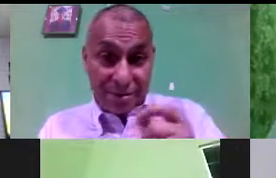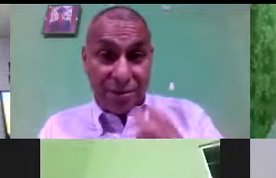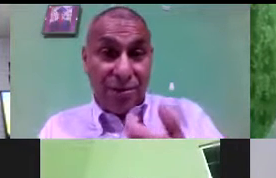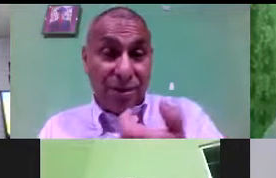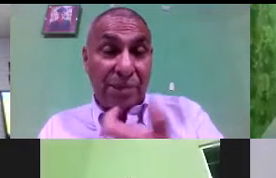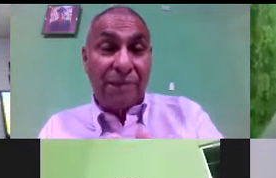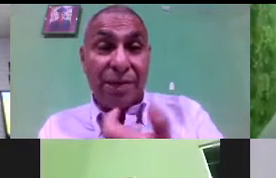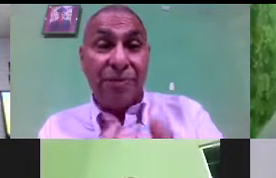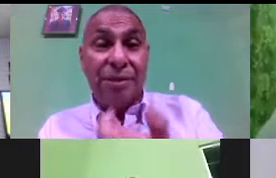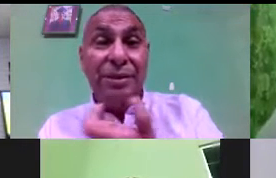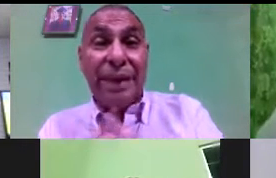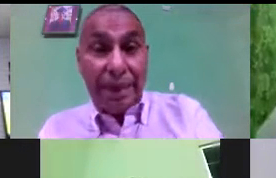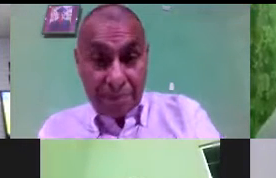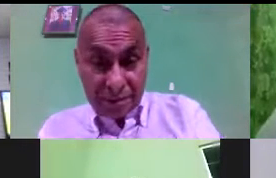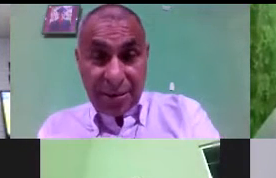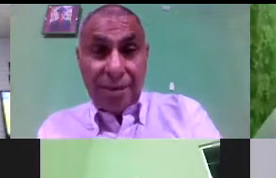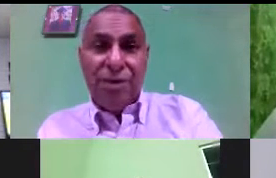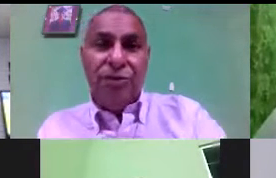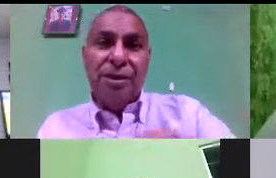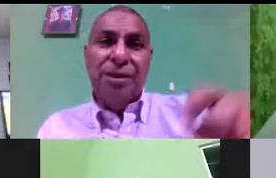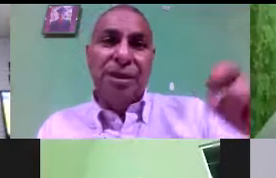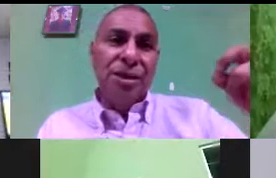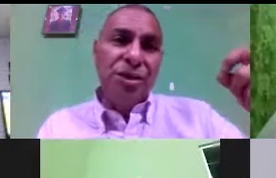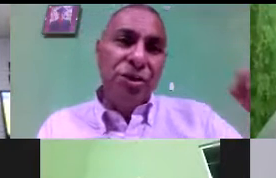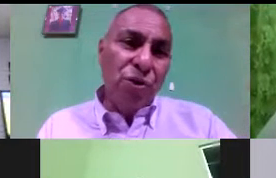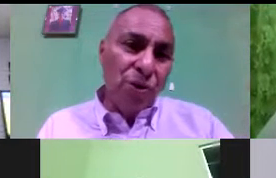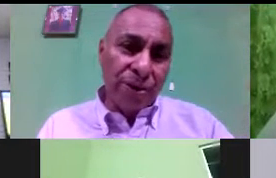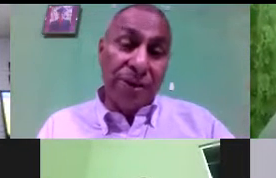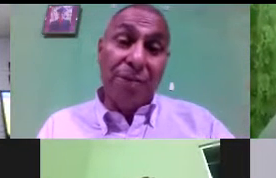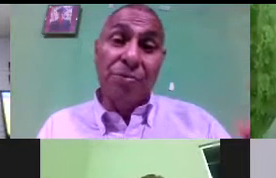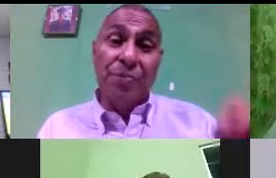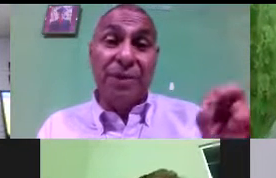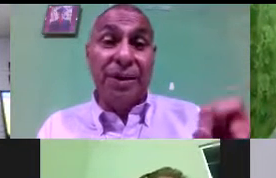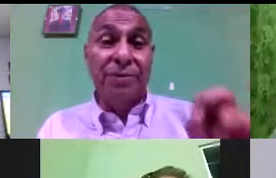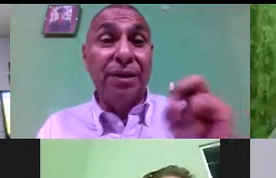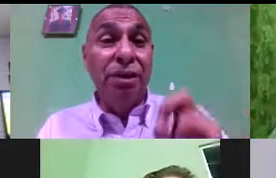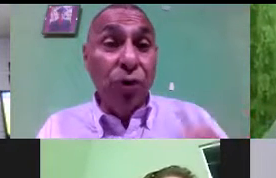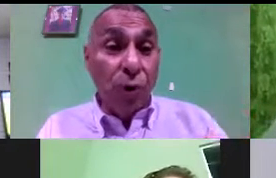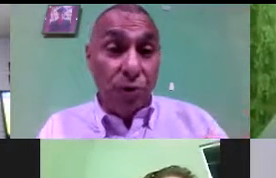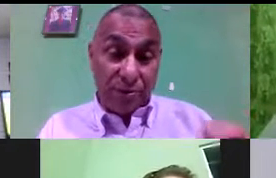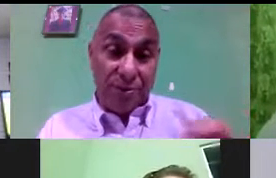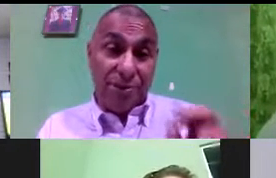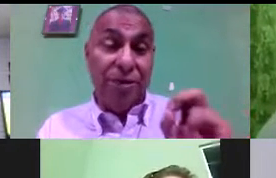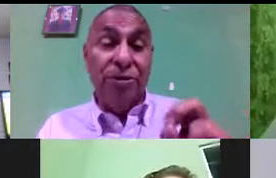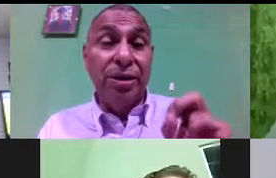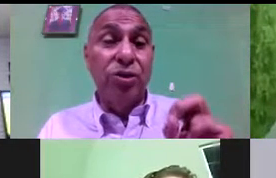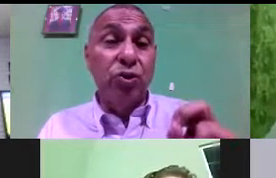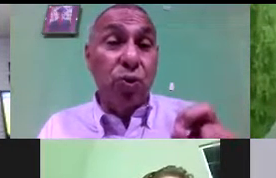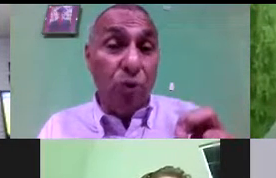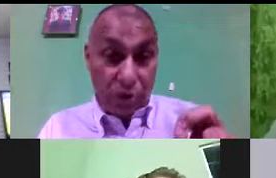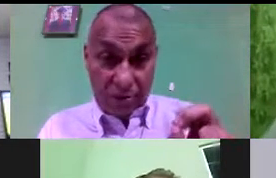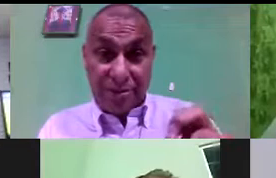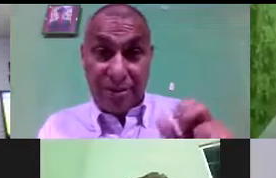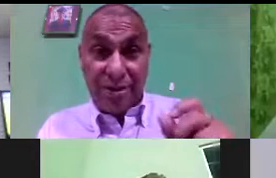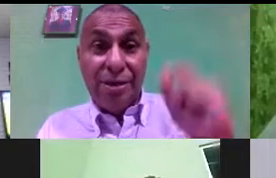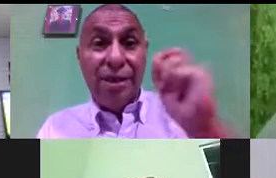his, lo que estamos fallando es name. Y donde dice okay. Your, estamos fallando en your, se le oye